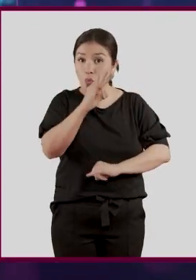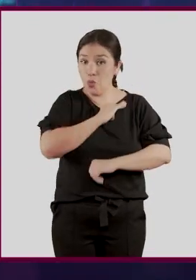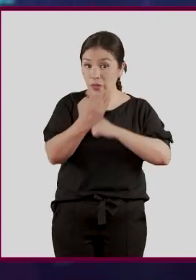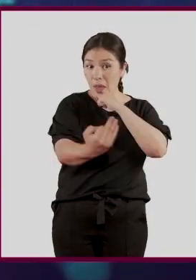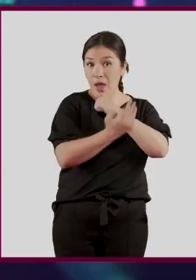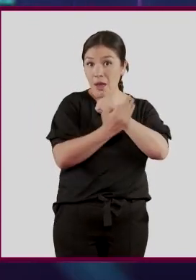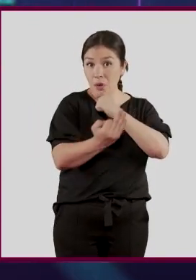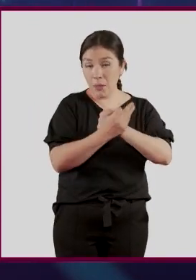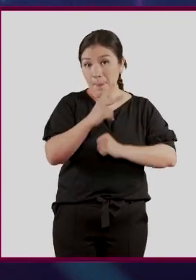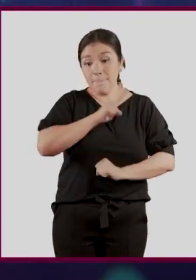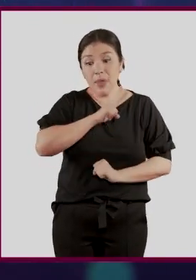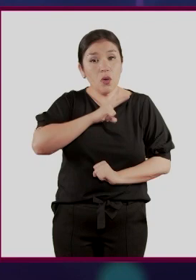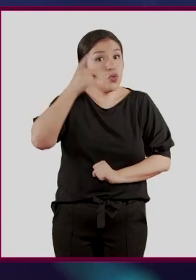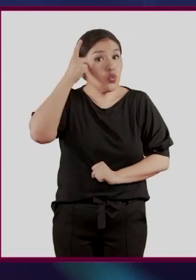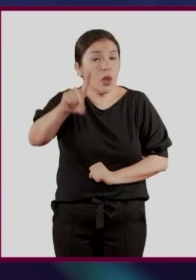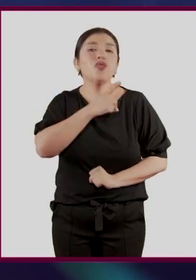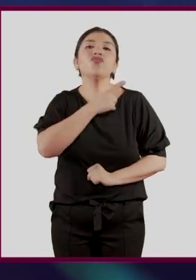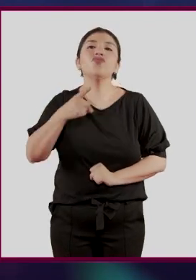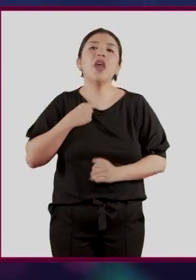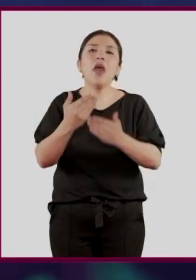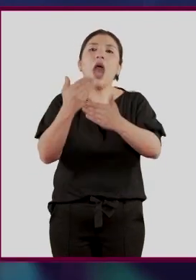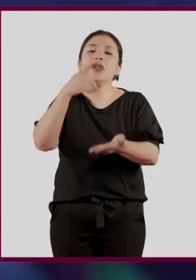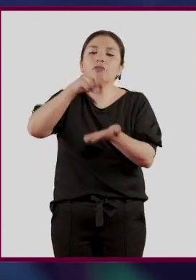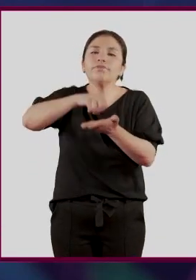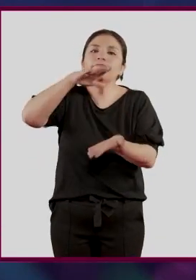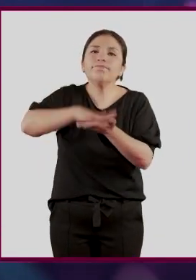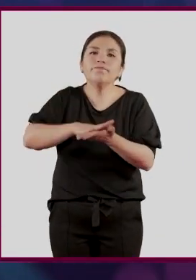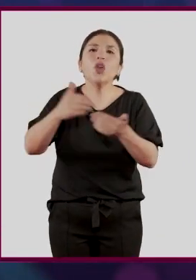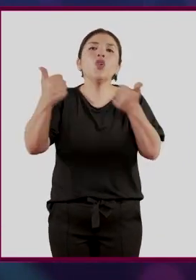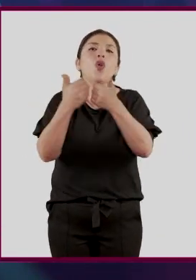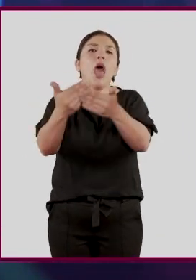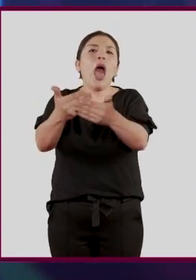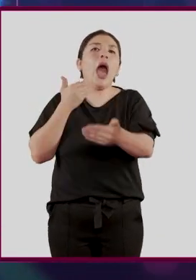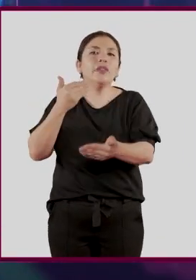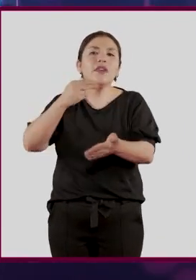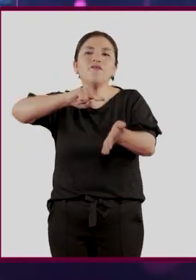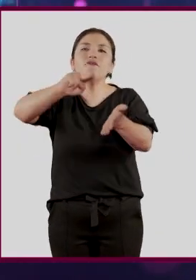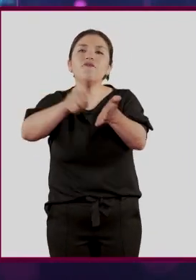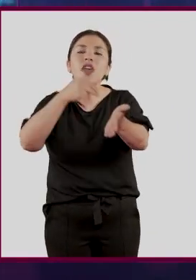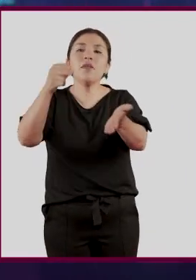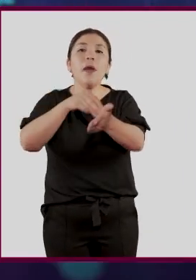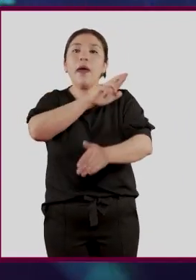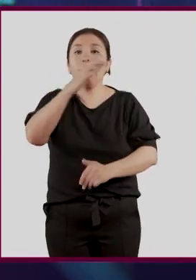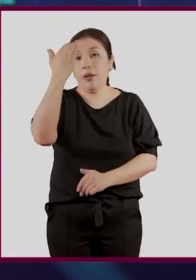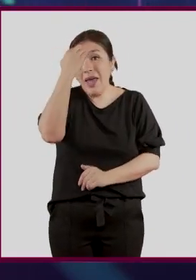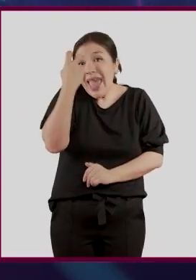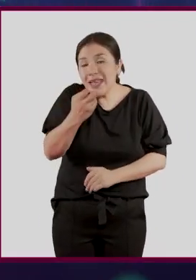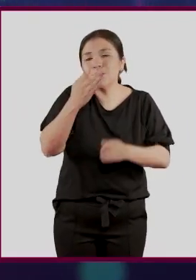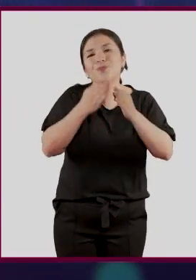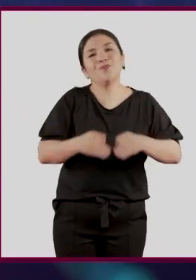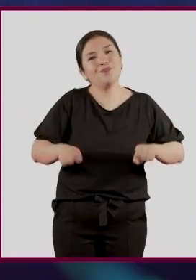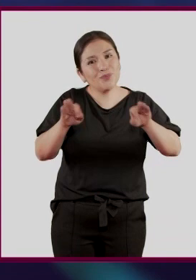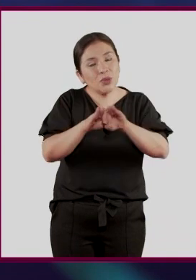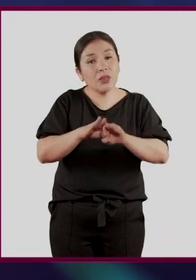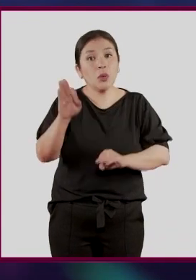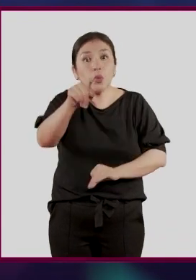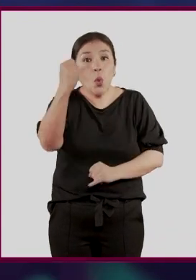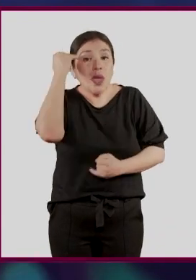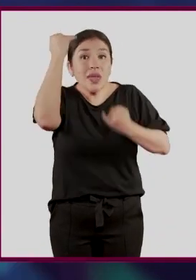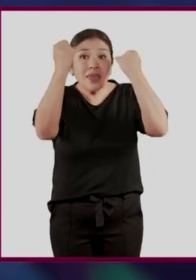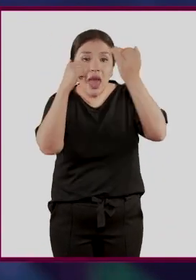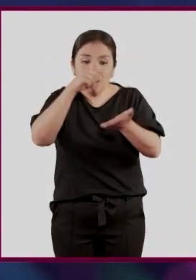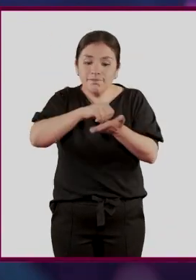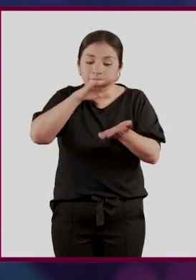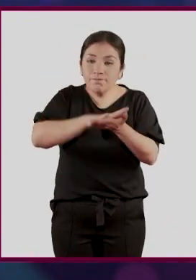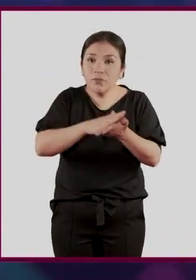te puedan apoyar, tu obra debió de haber sido registrada con anterioridad. Por eso es que es de suma importancia que aquellas